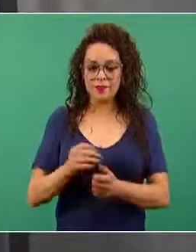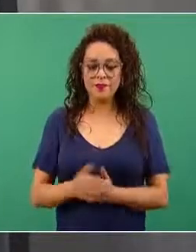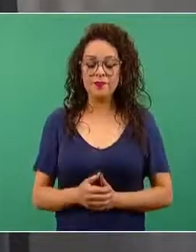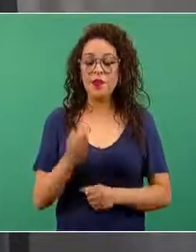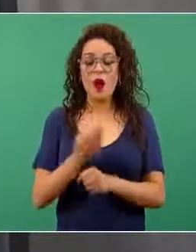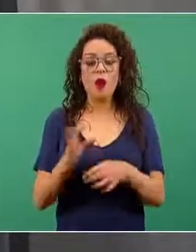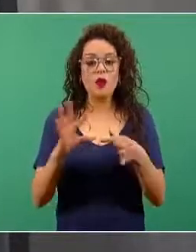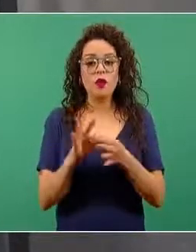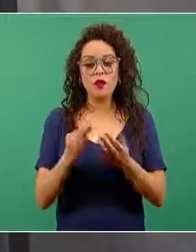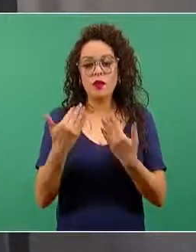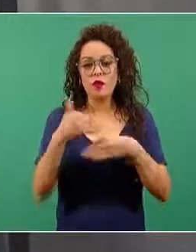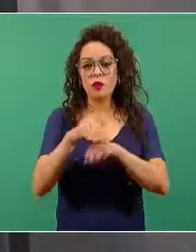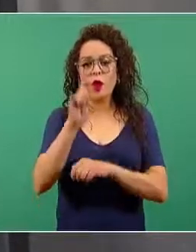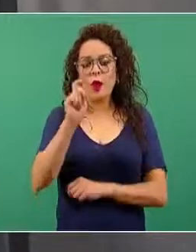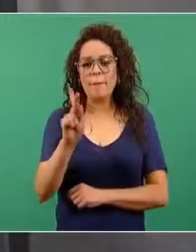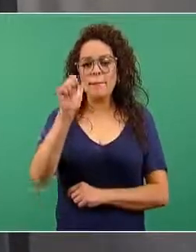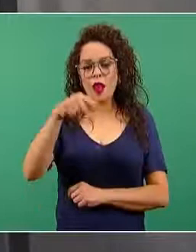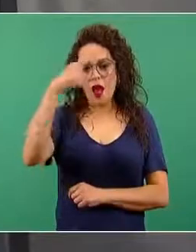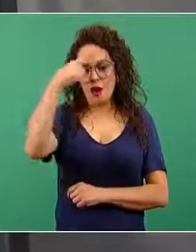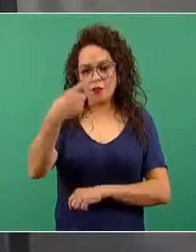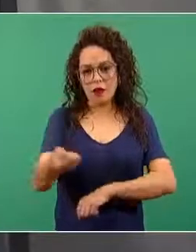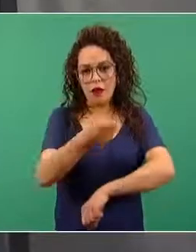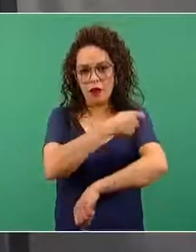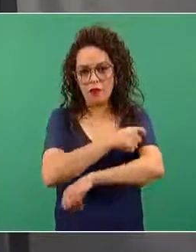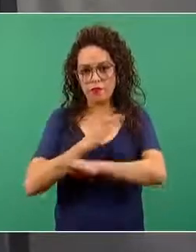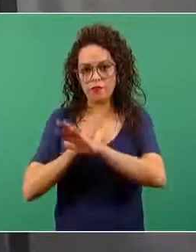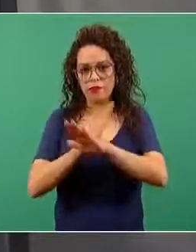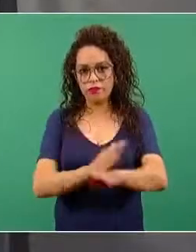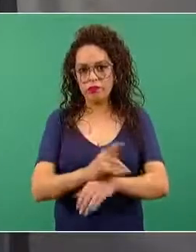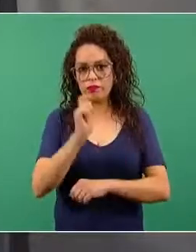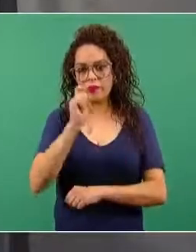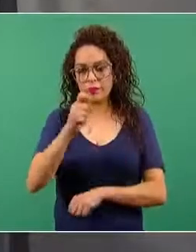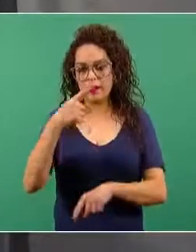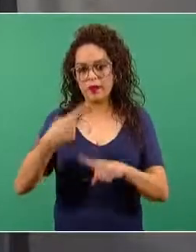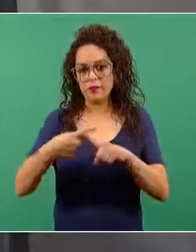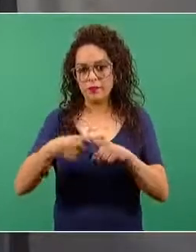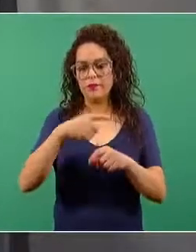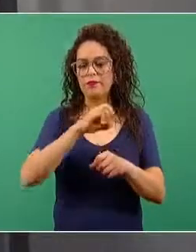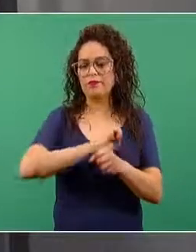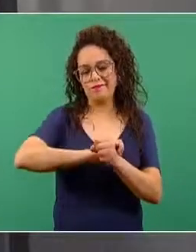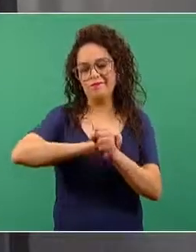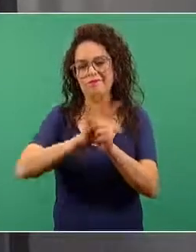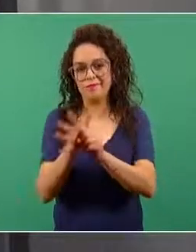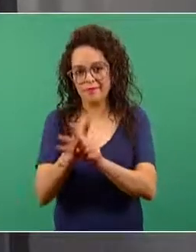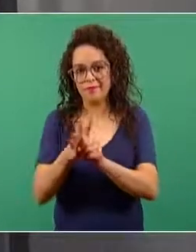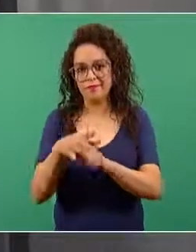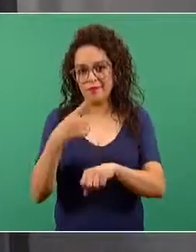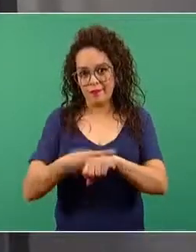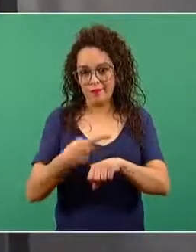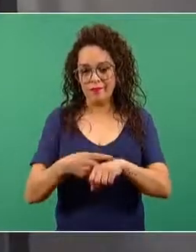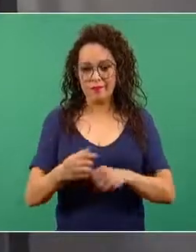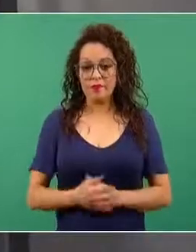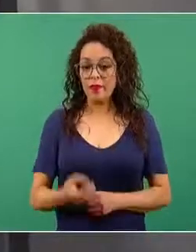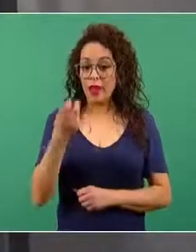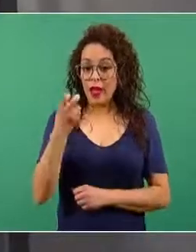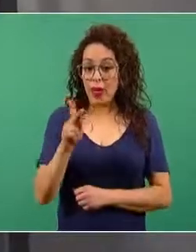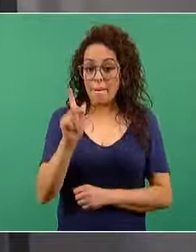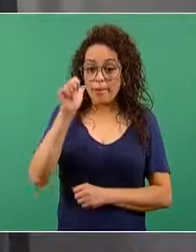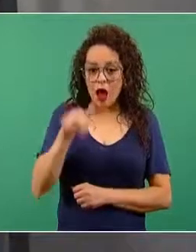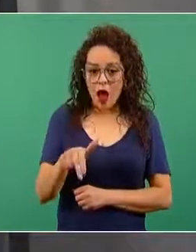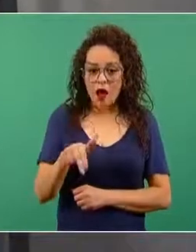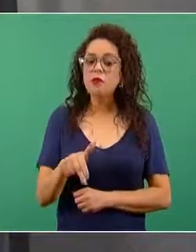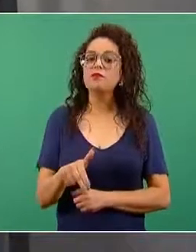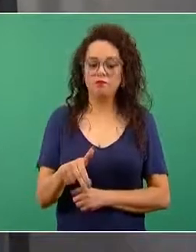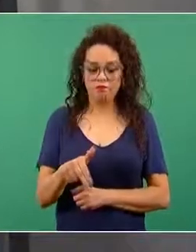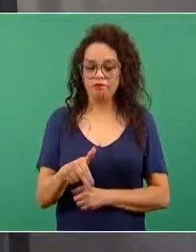de Vacunación contra el virus SARS-CoV-2 para prevenir la COVID-19 en México. Recordar que este plan fue cuidadosamente diseñado